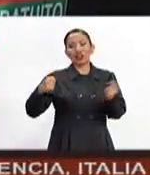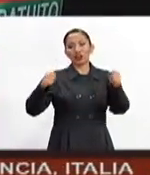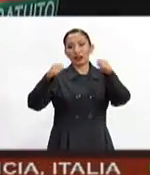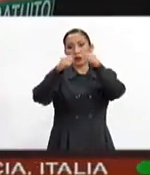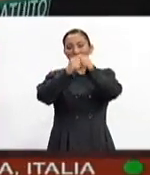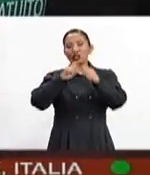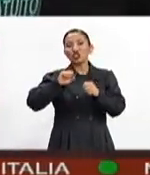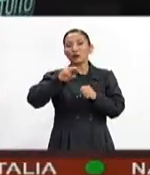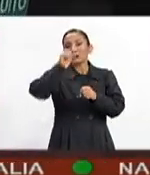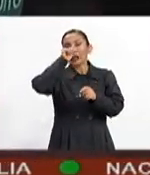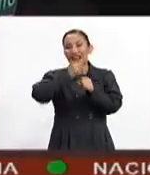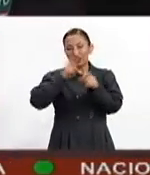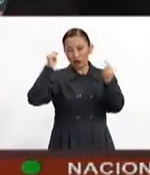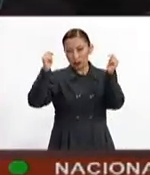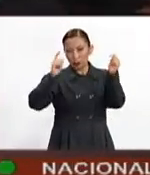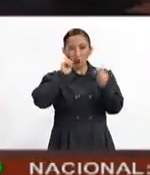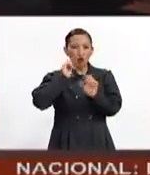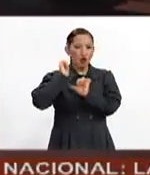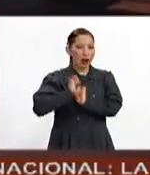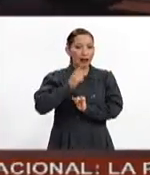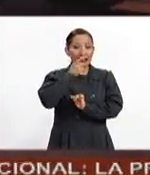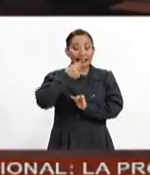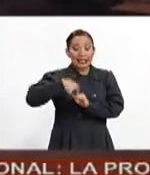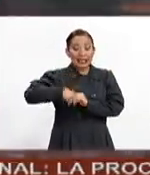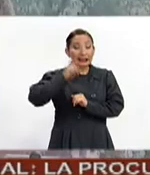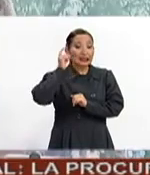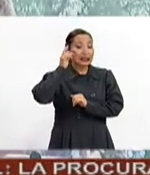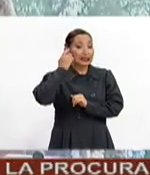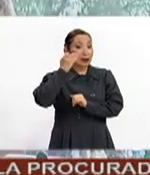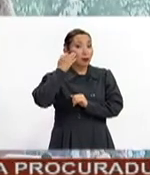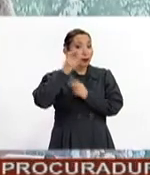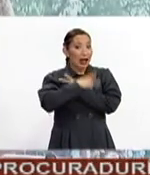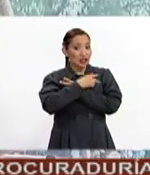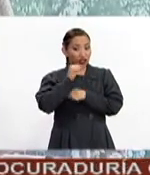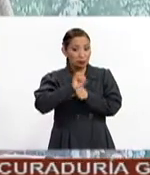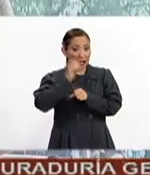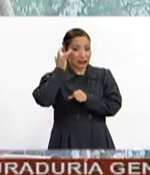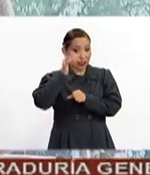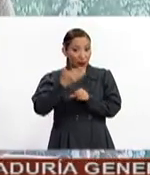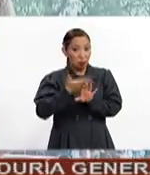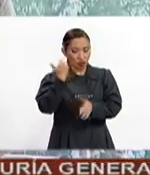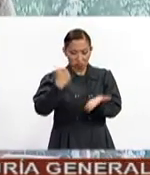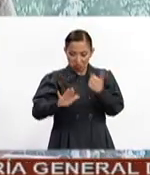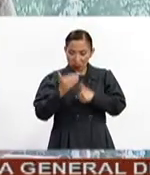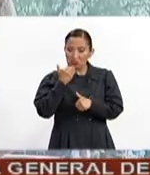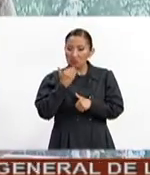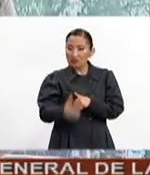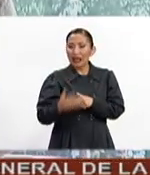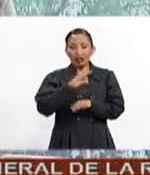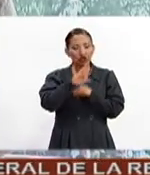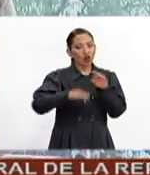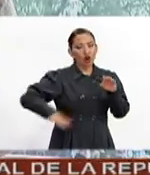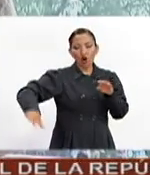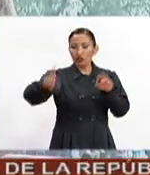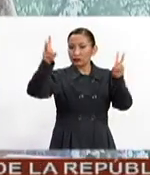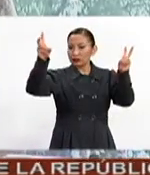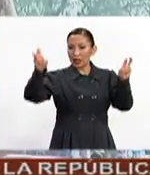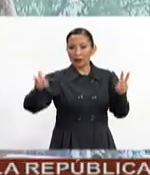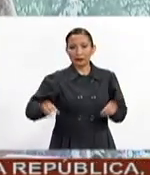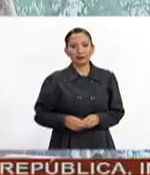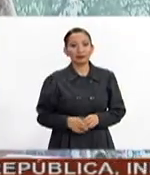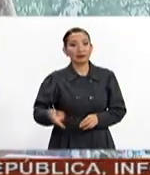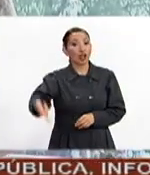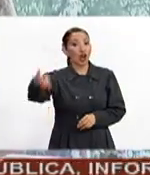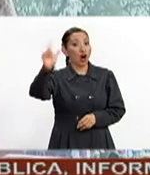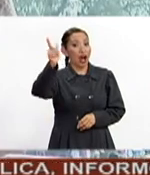la subsecretaria de Turismo afirmó que en esta temporada vacacional de Semana Santa será muy exitosa en todos los sentidos.